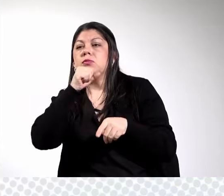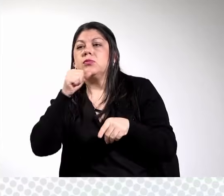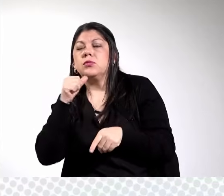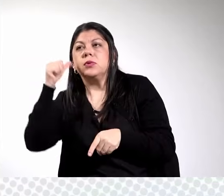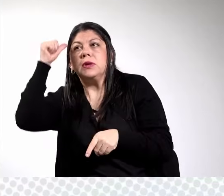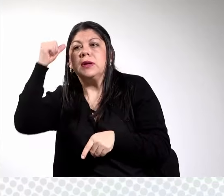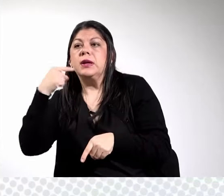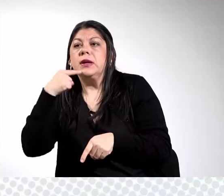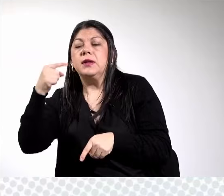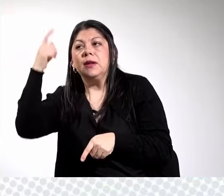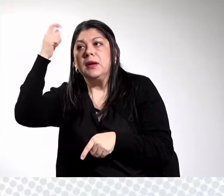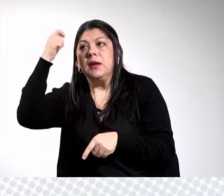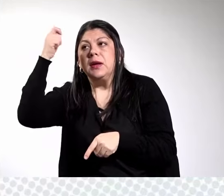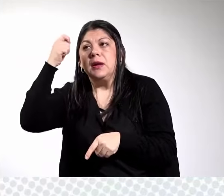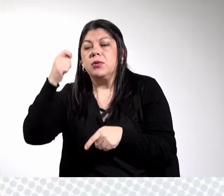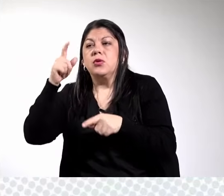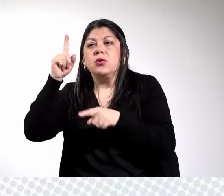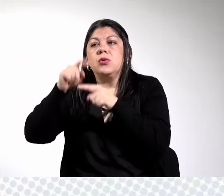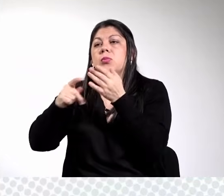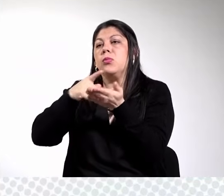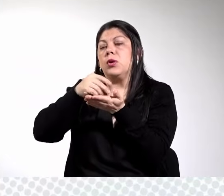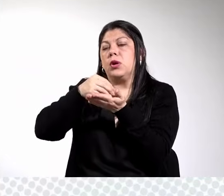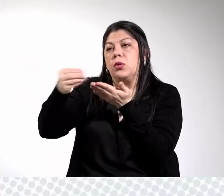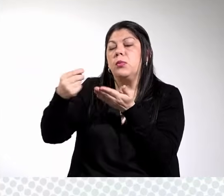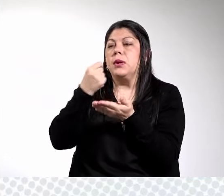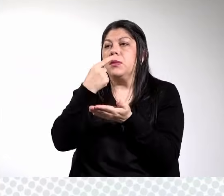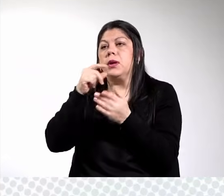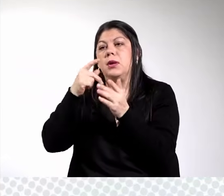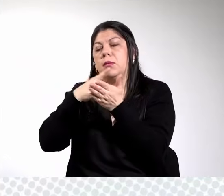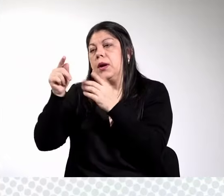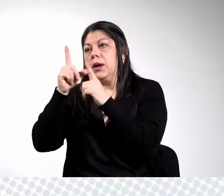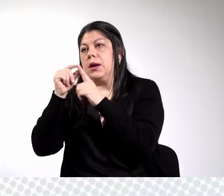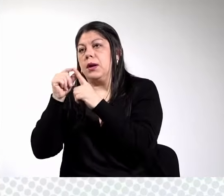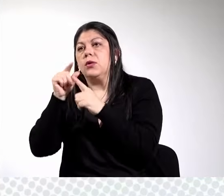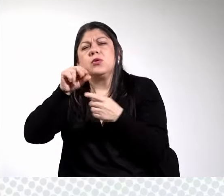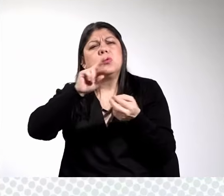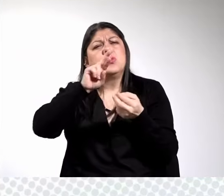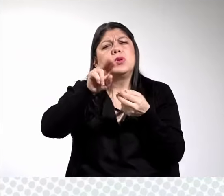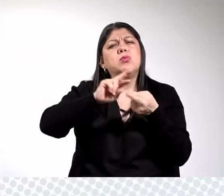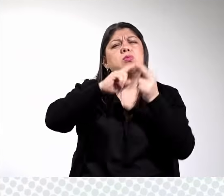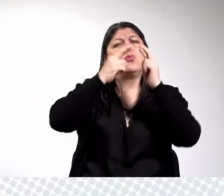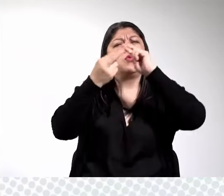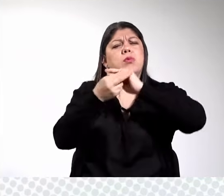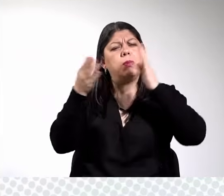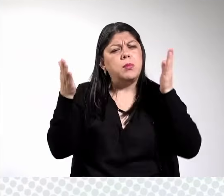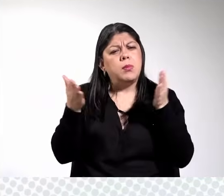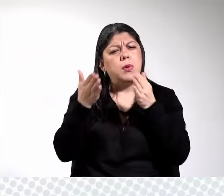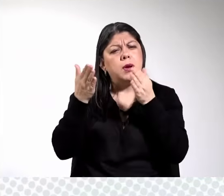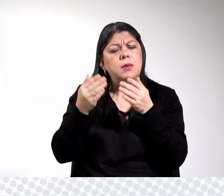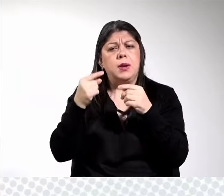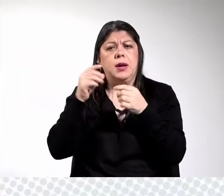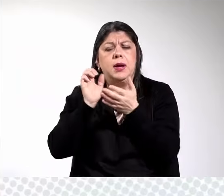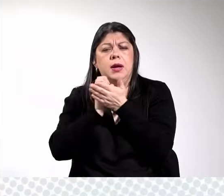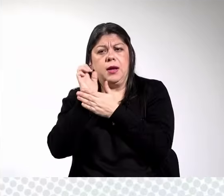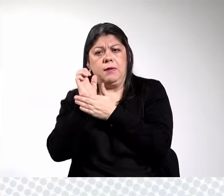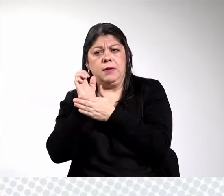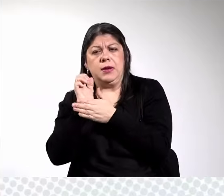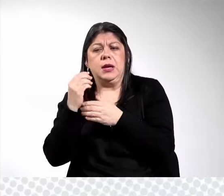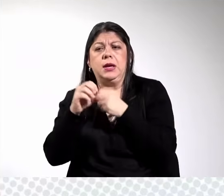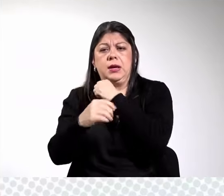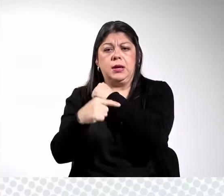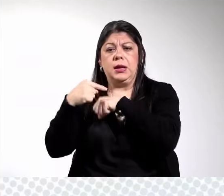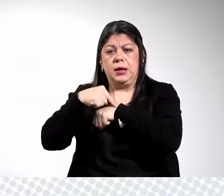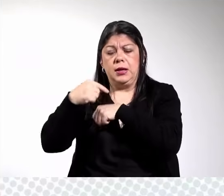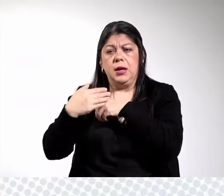dice que sus pensiones no cubren ni medicina ni alquiler. ¿Qué reforma impulsará para evitar que el encarecimiento convierta la vejez